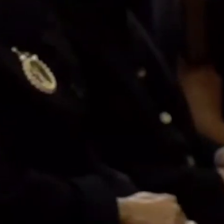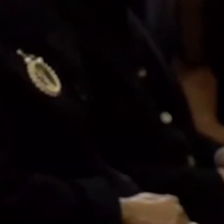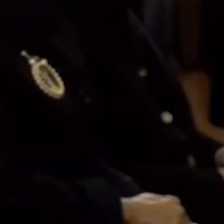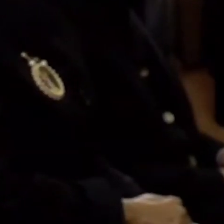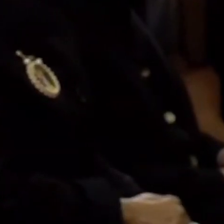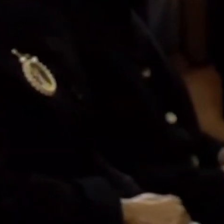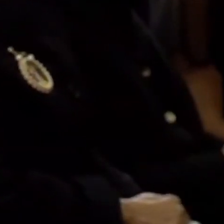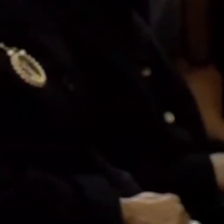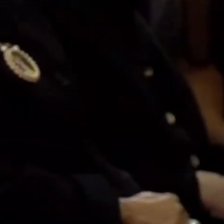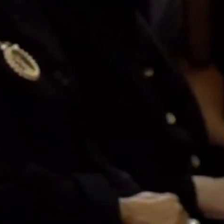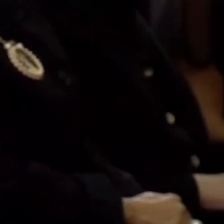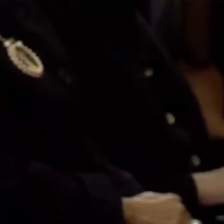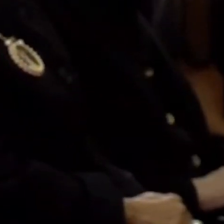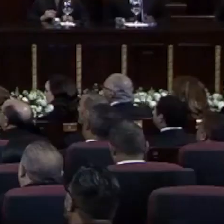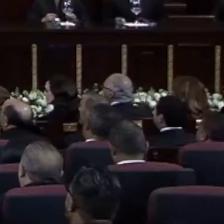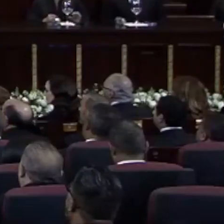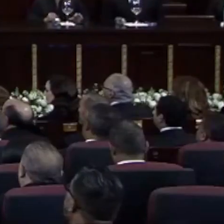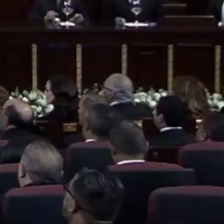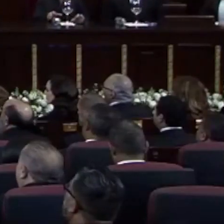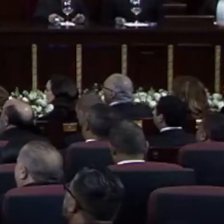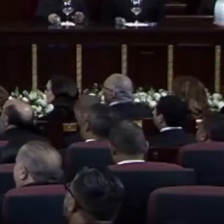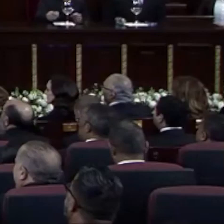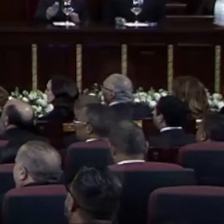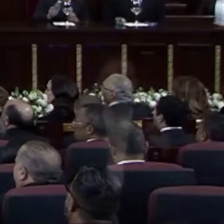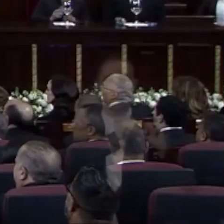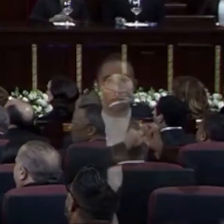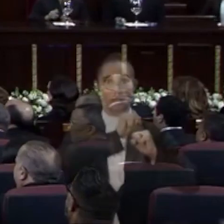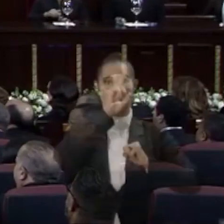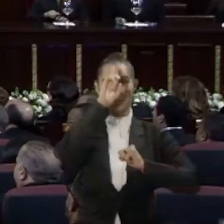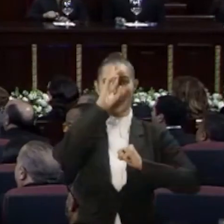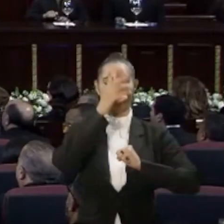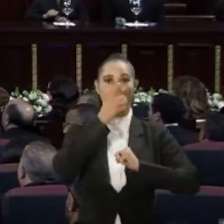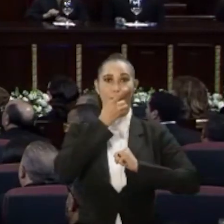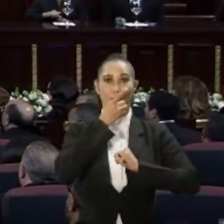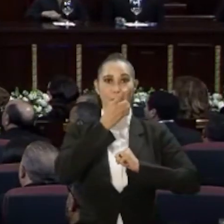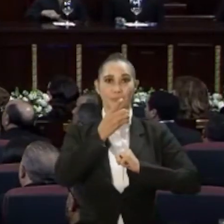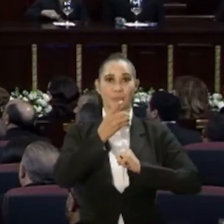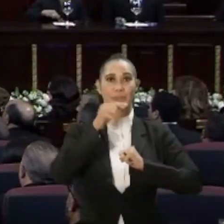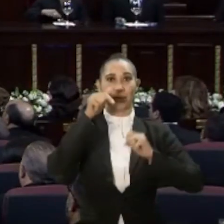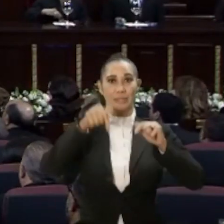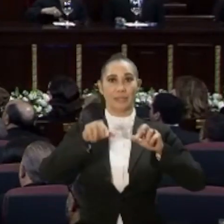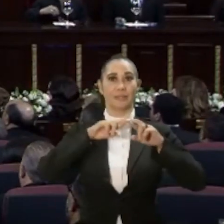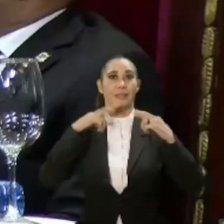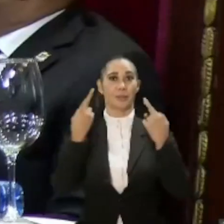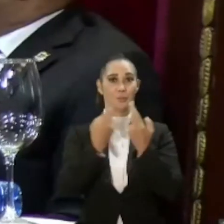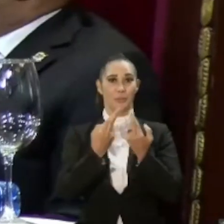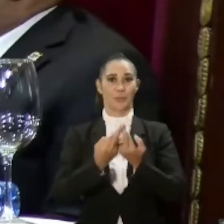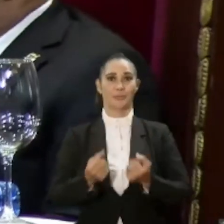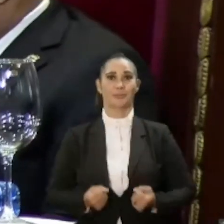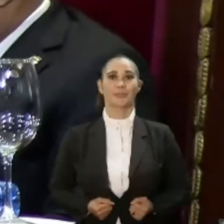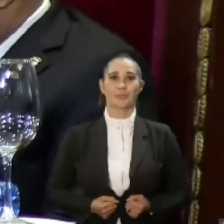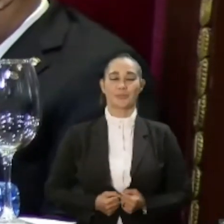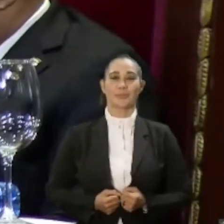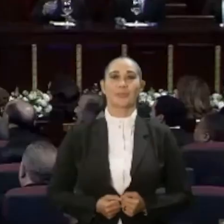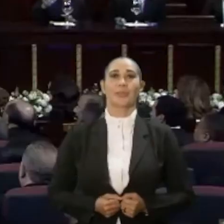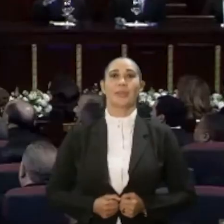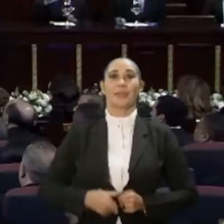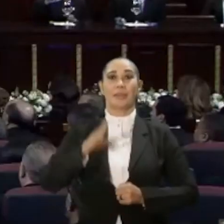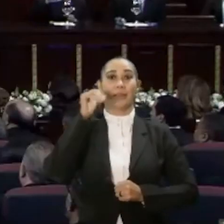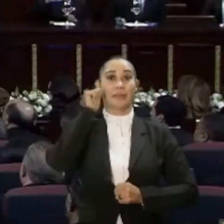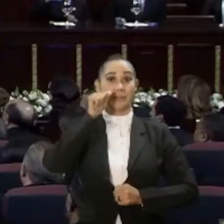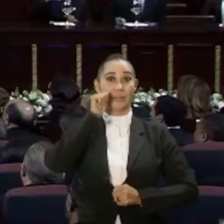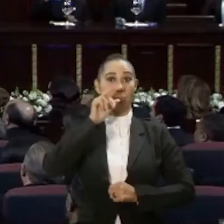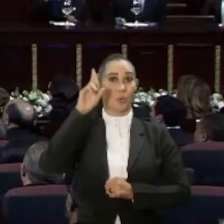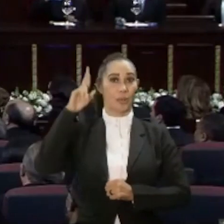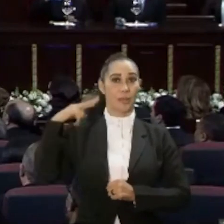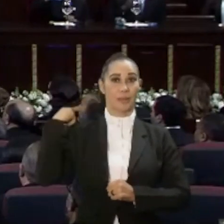Honorable señor Eduardo Estrella, presidente del Senado de la República y de esta reunión conjunta. Señora